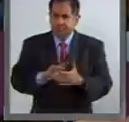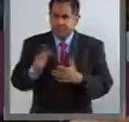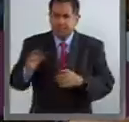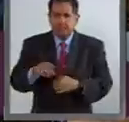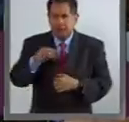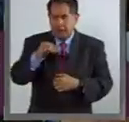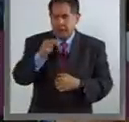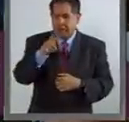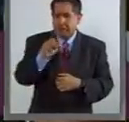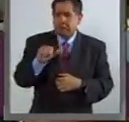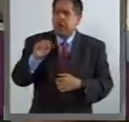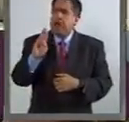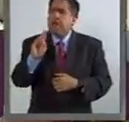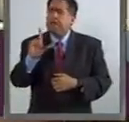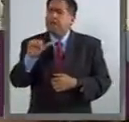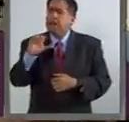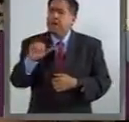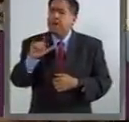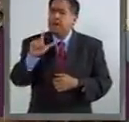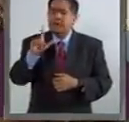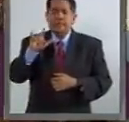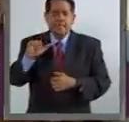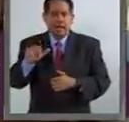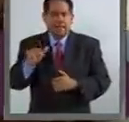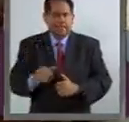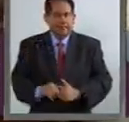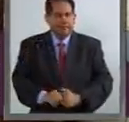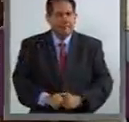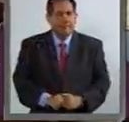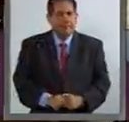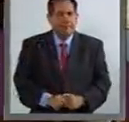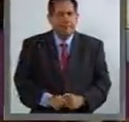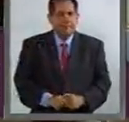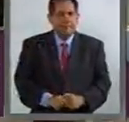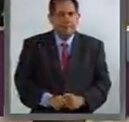maestra Blanca Lilia Ibarra.